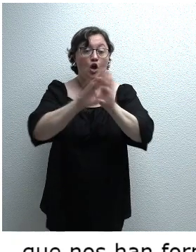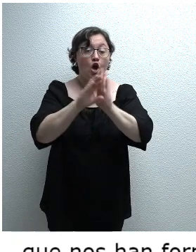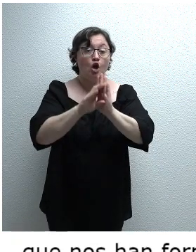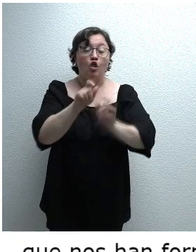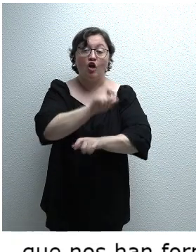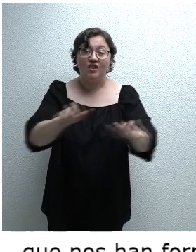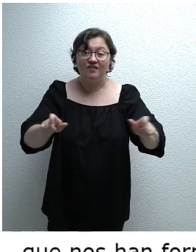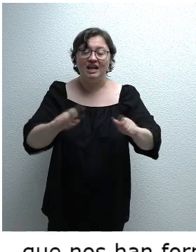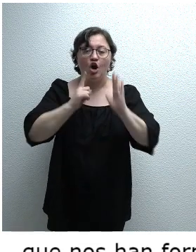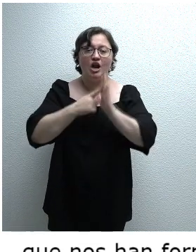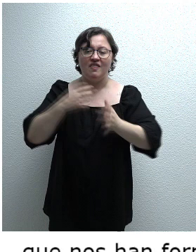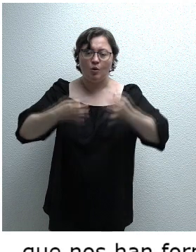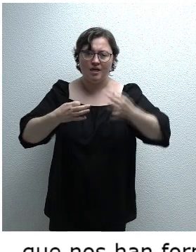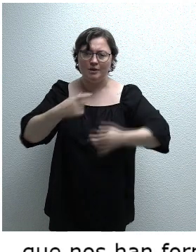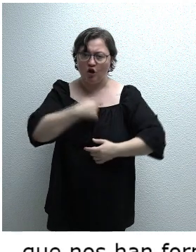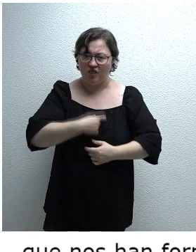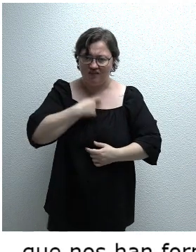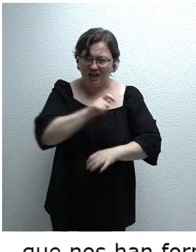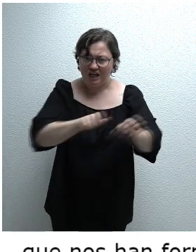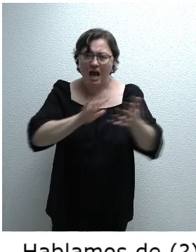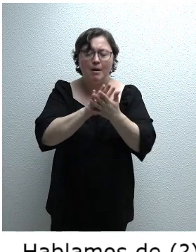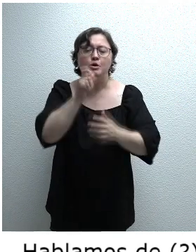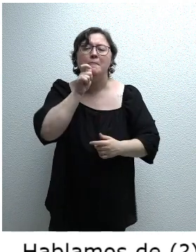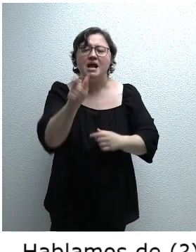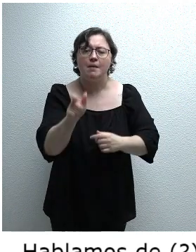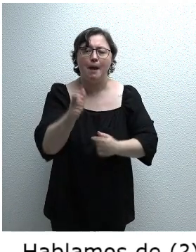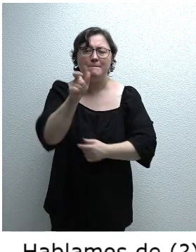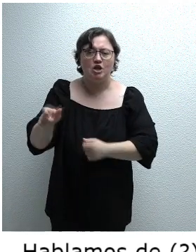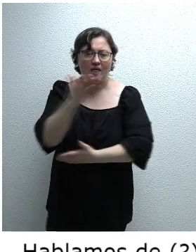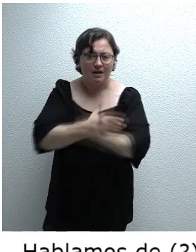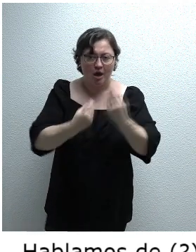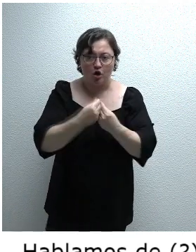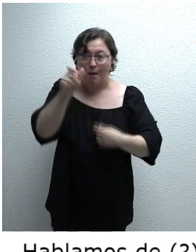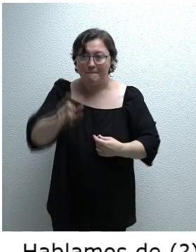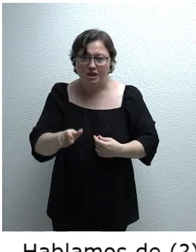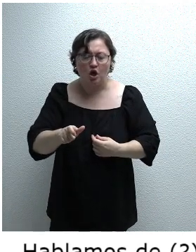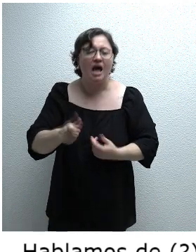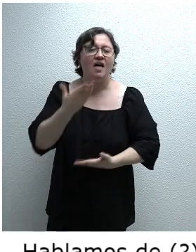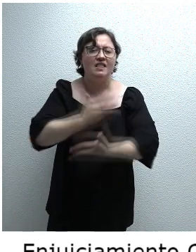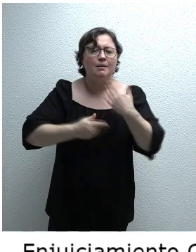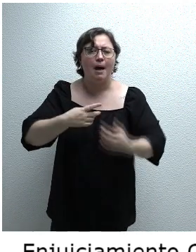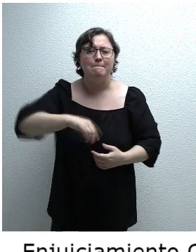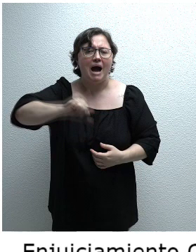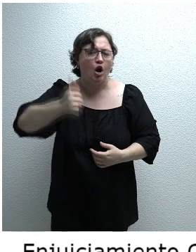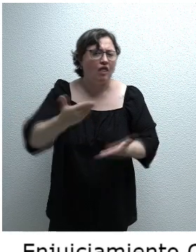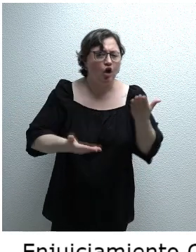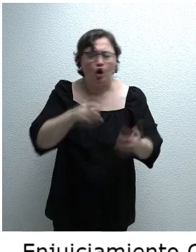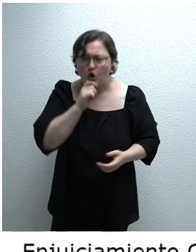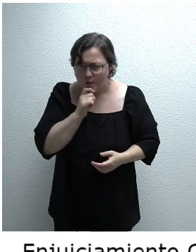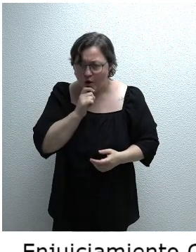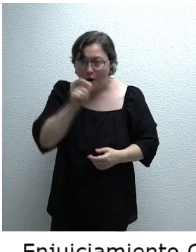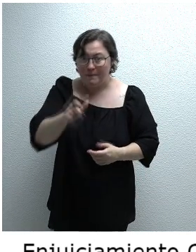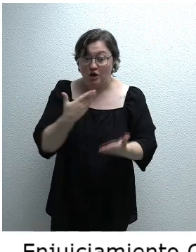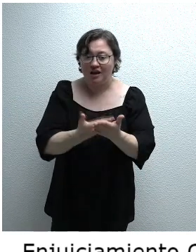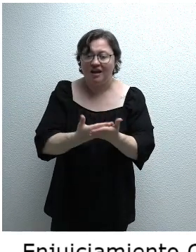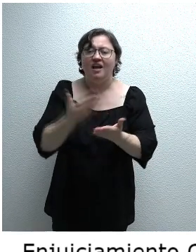Ley de Enjuiciamiento Civil, se habla continuamente de personas con discapacidad. ¿Cómo se valora que una persona tiene una discapacidad? ¿Es preciso que la persona tenga reconocido